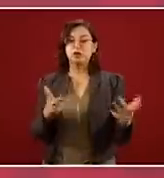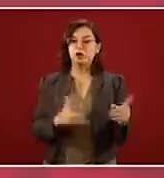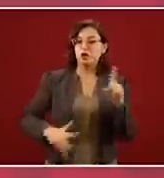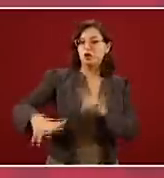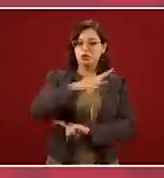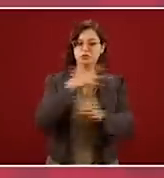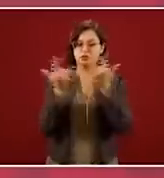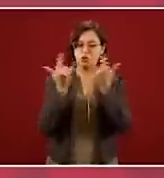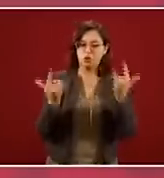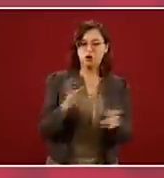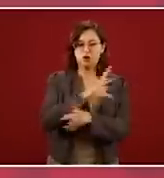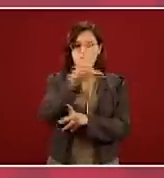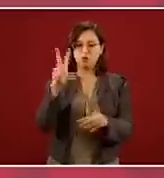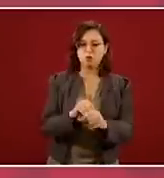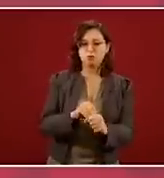elementos,